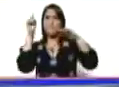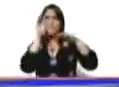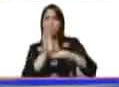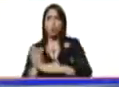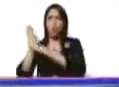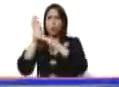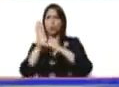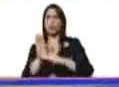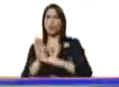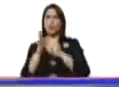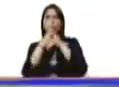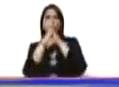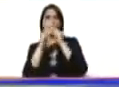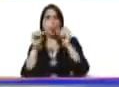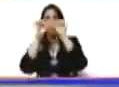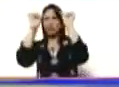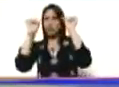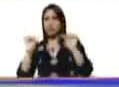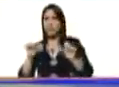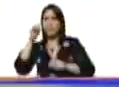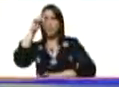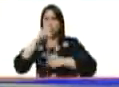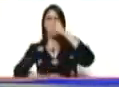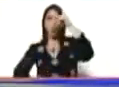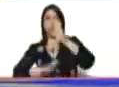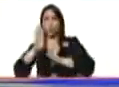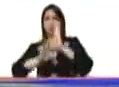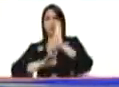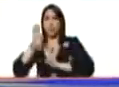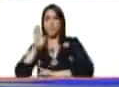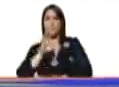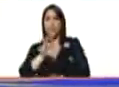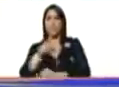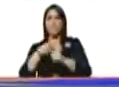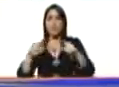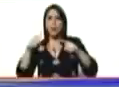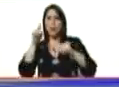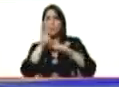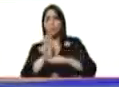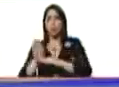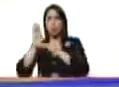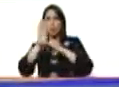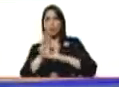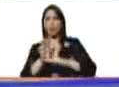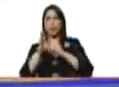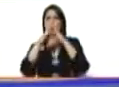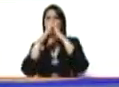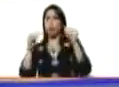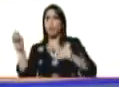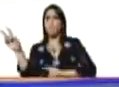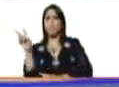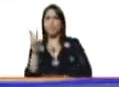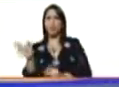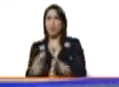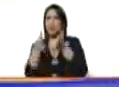proteger a todo el sistema productivo del país, para proteger a toda Venezuela. Es la gran ley para proteger a